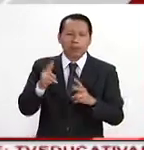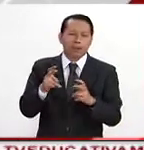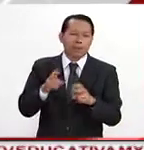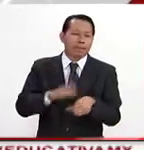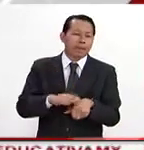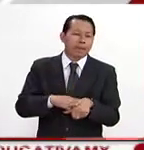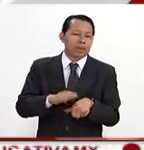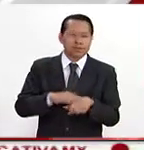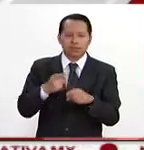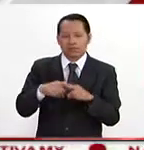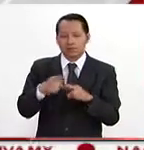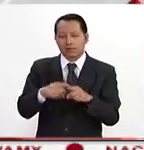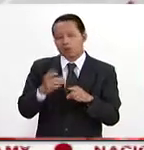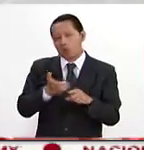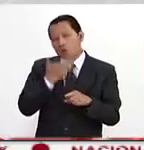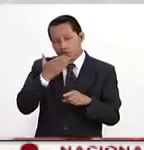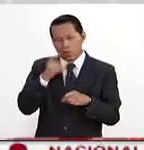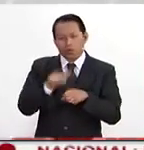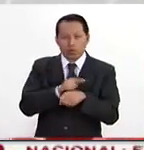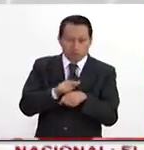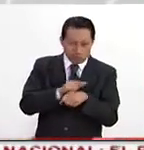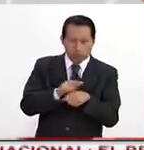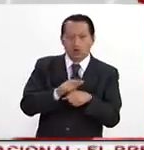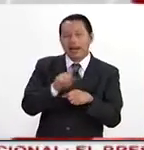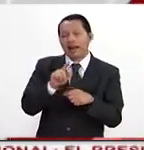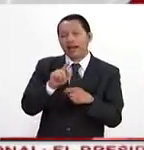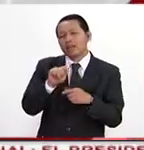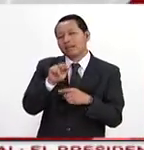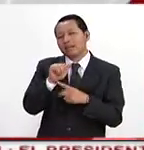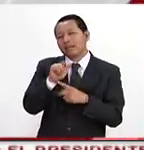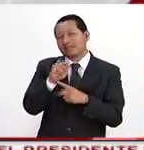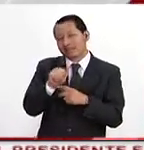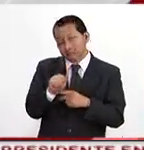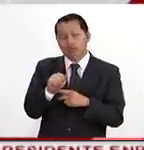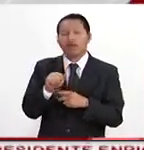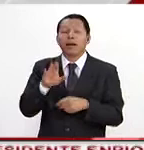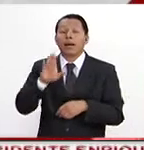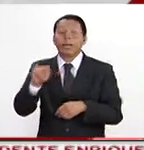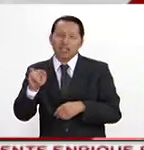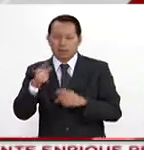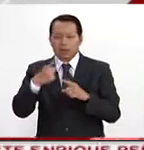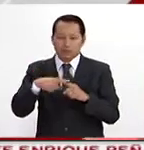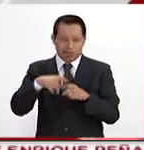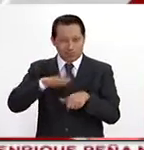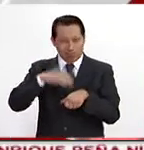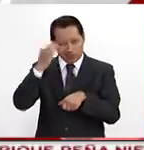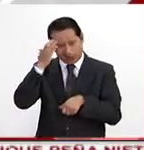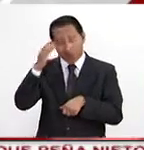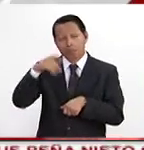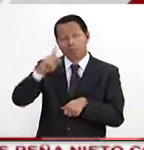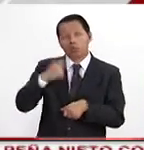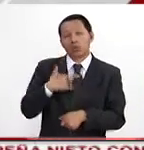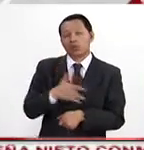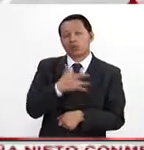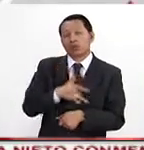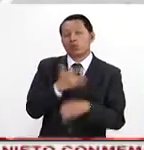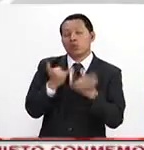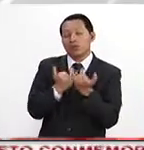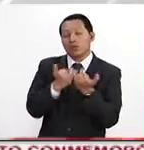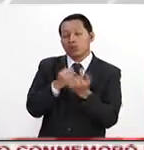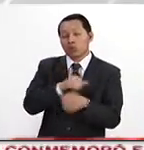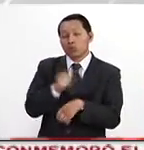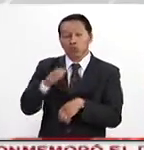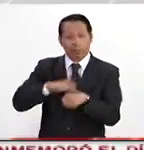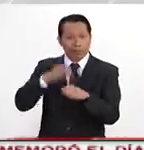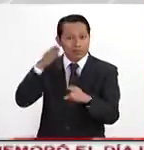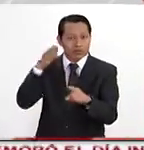convencionales como homosexual trasvesti bisexual pero ciertamente me parece que terminó mucho